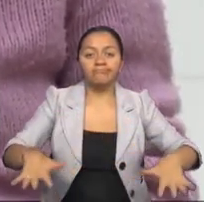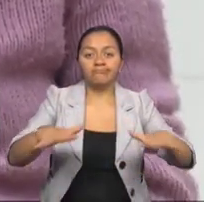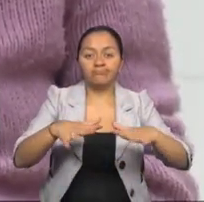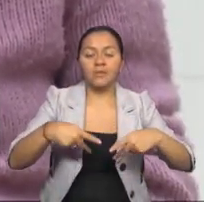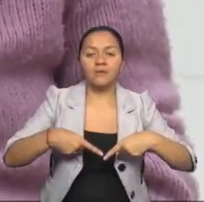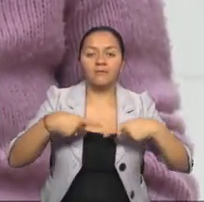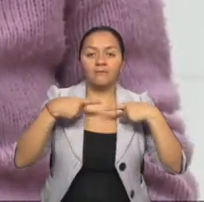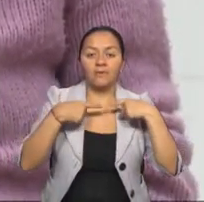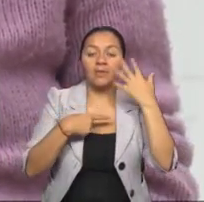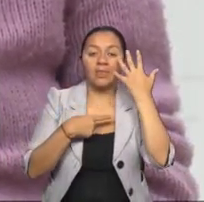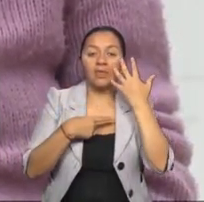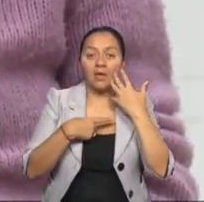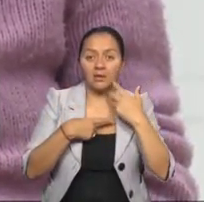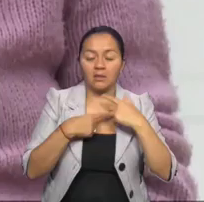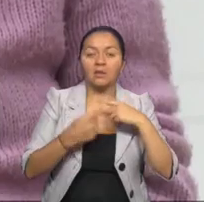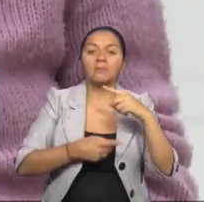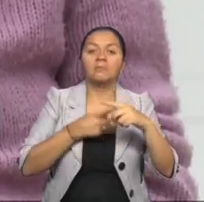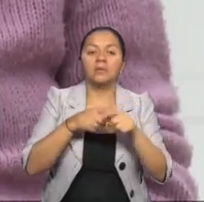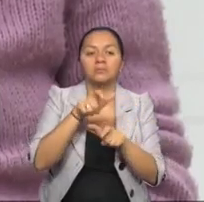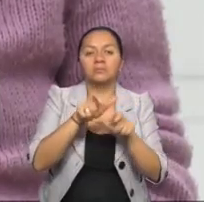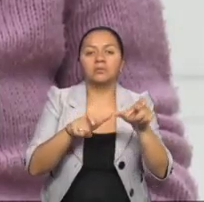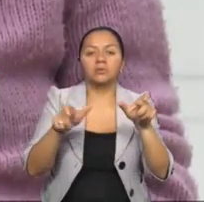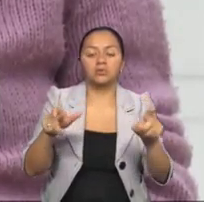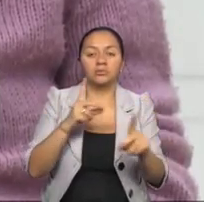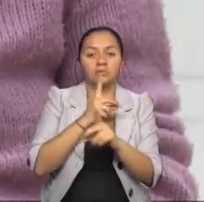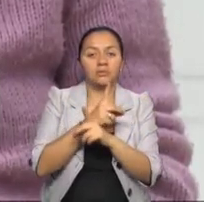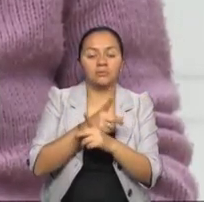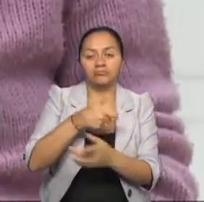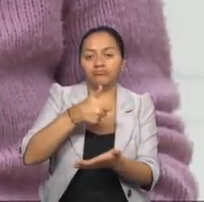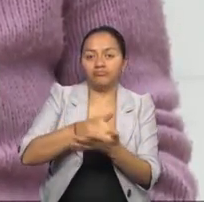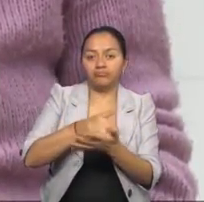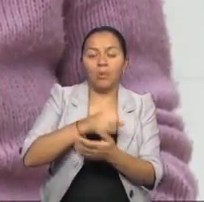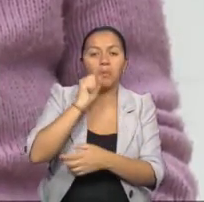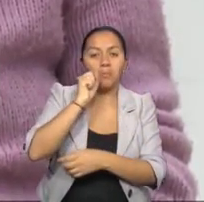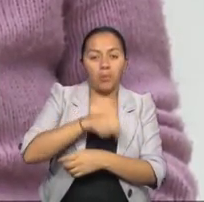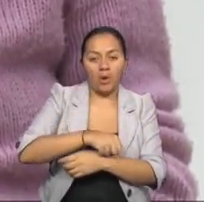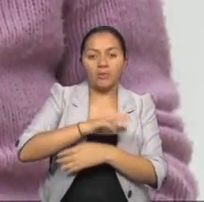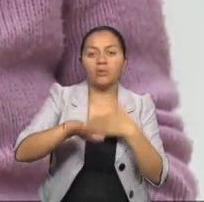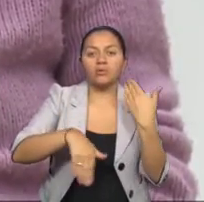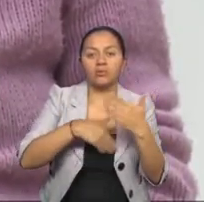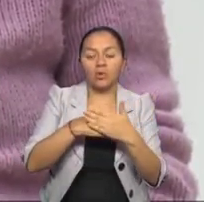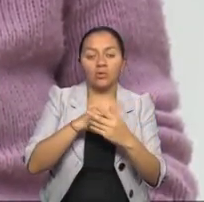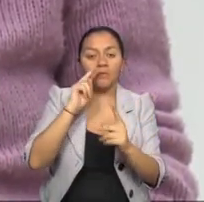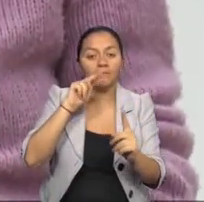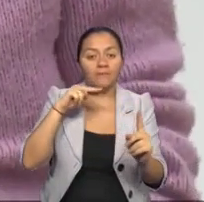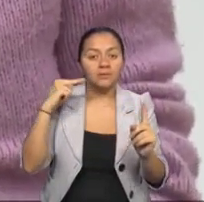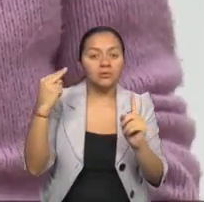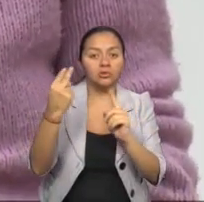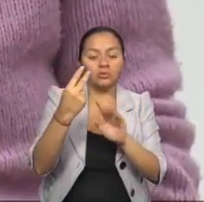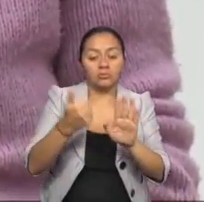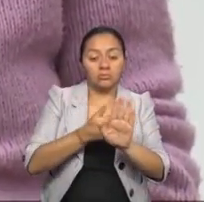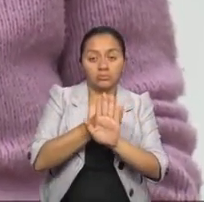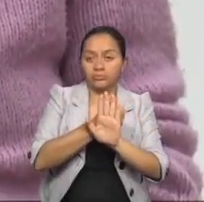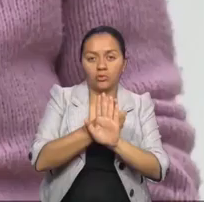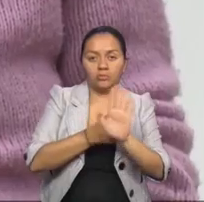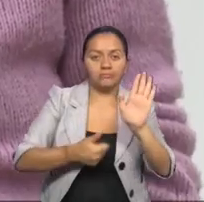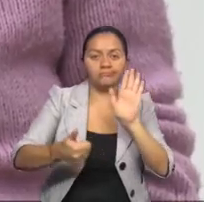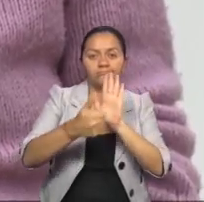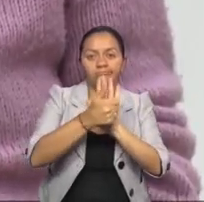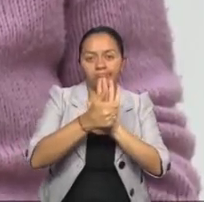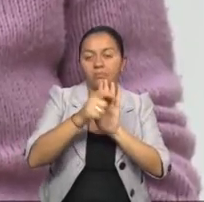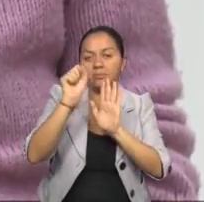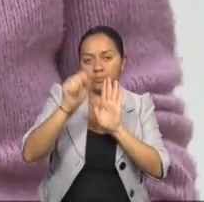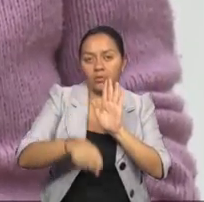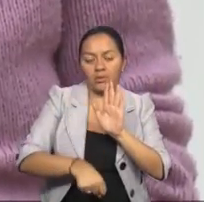cotidiana de las mismas personas con discapacidad para que pudieran ser visibilizadas y además que